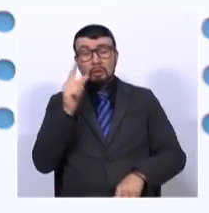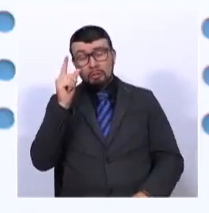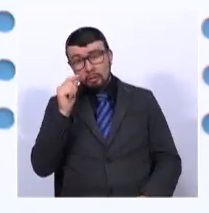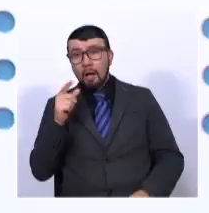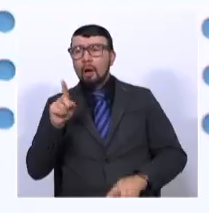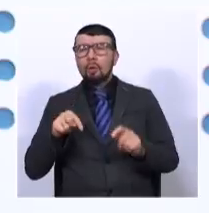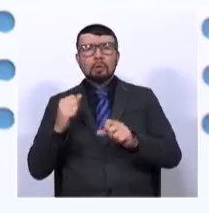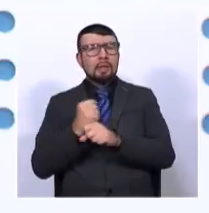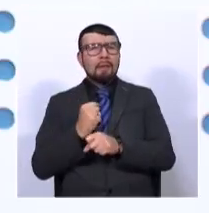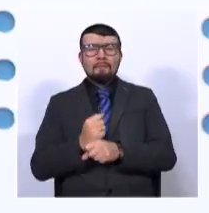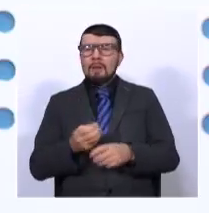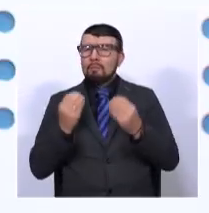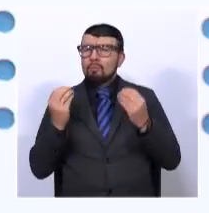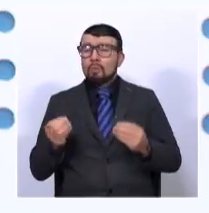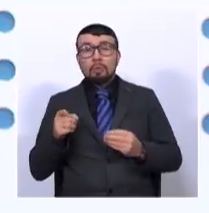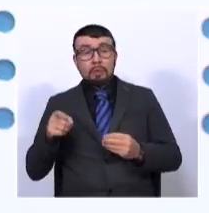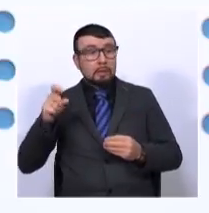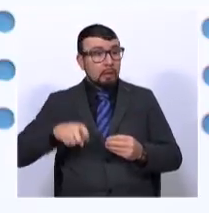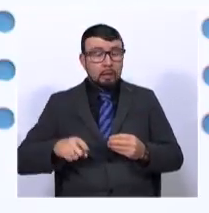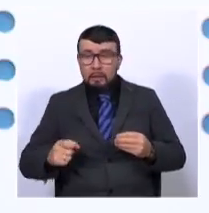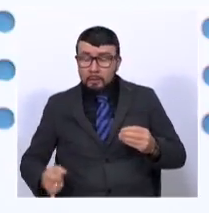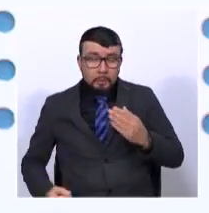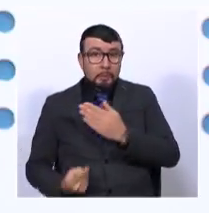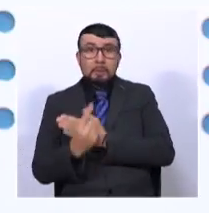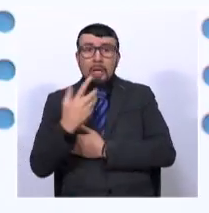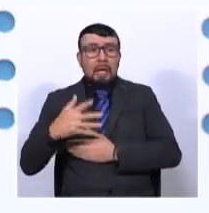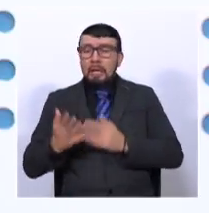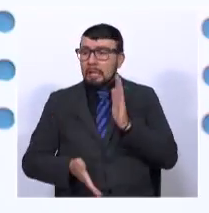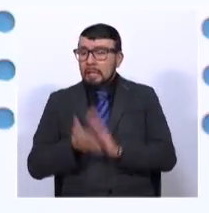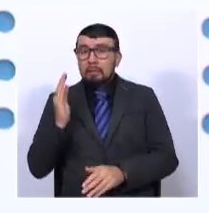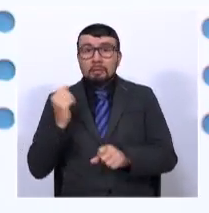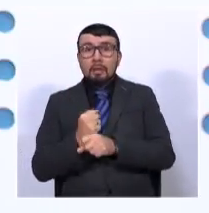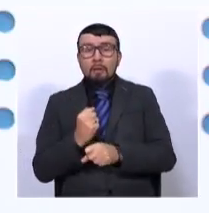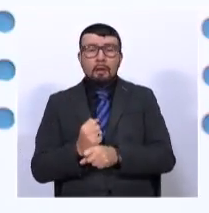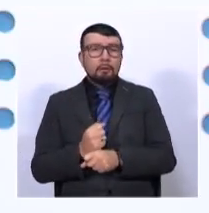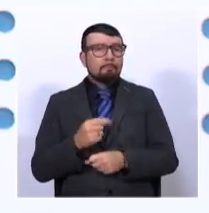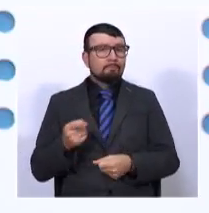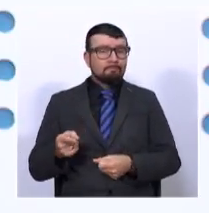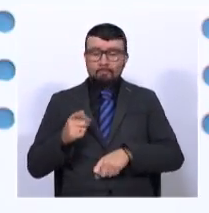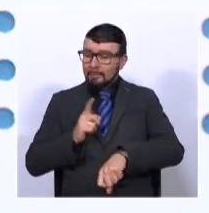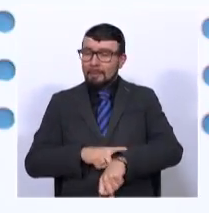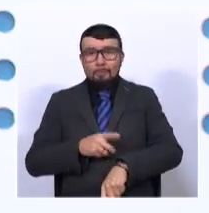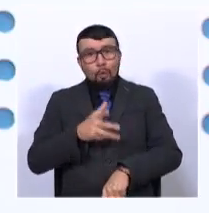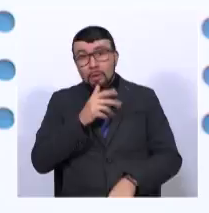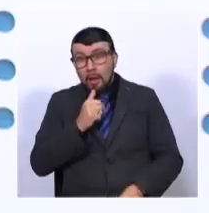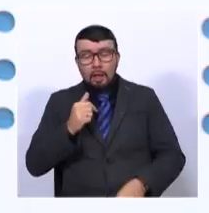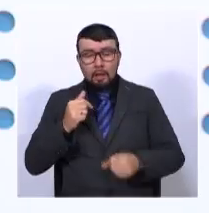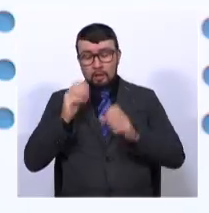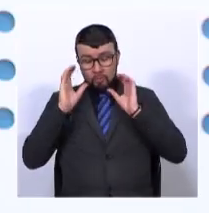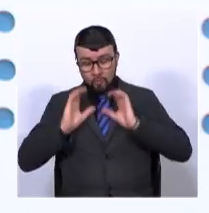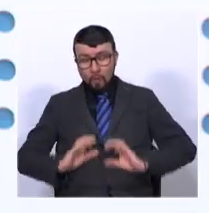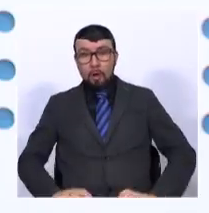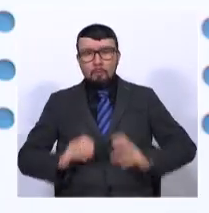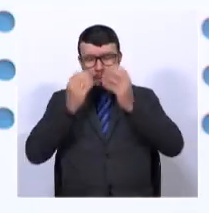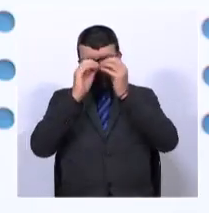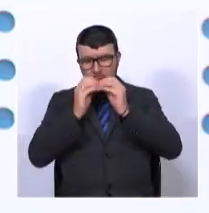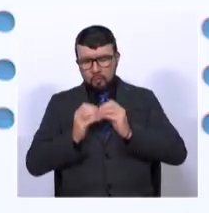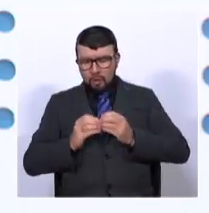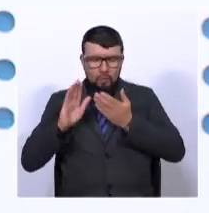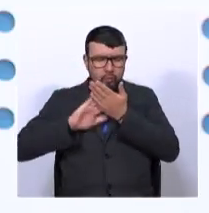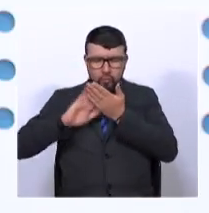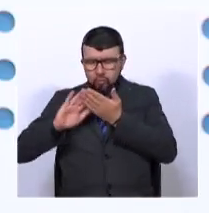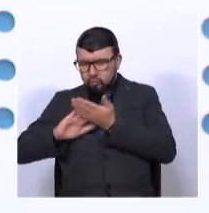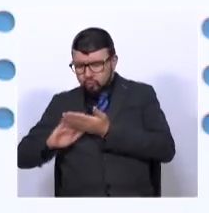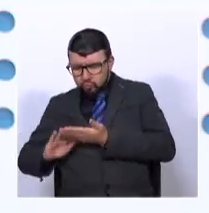trabajan demasiado, que tienen que madrugar para su trabajo, no le dan tiempo a que haya una reparación de todos estos